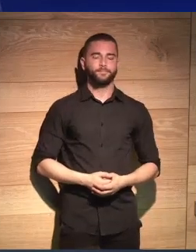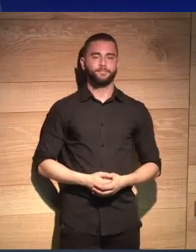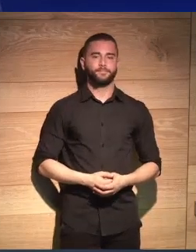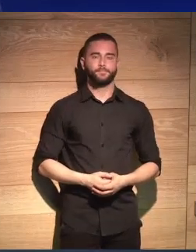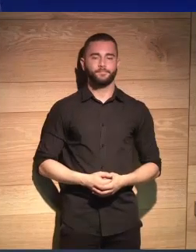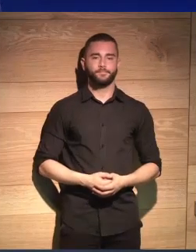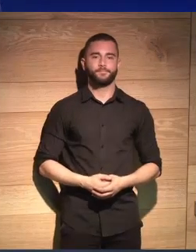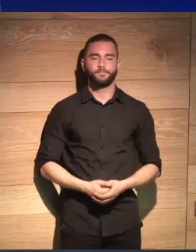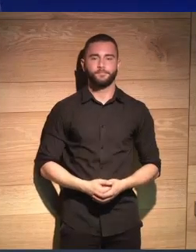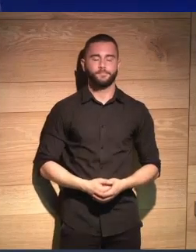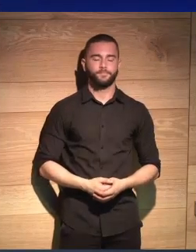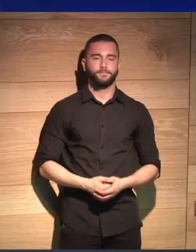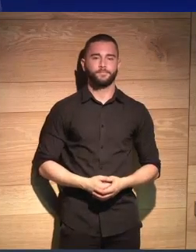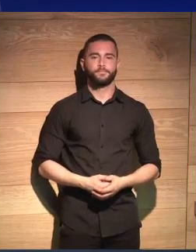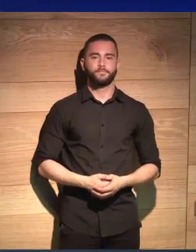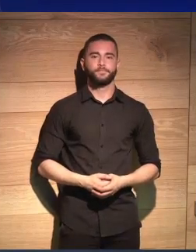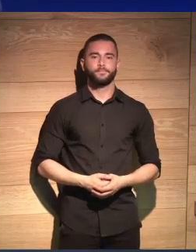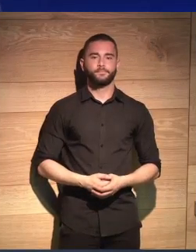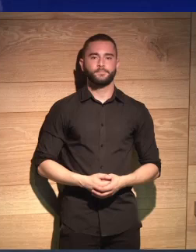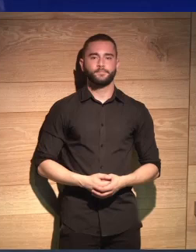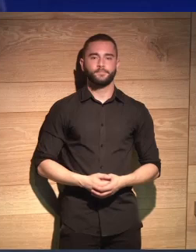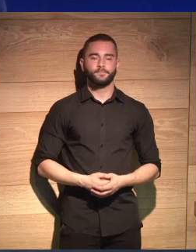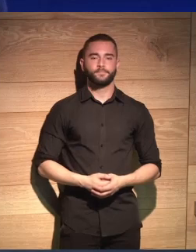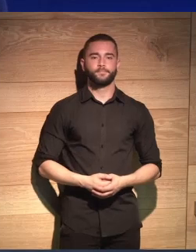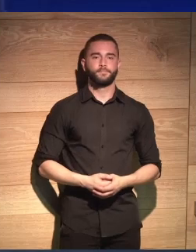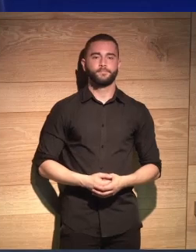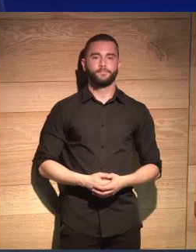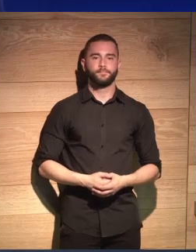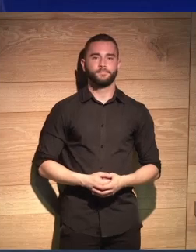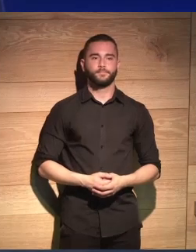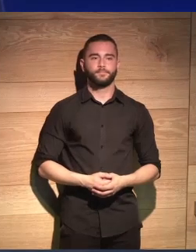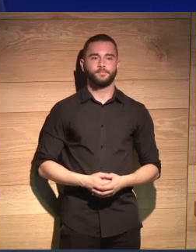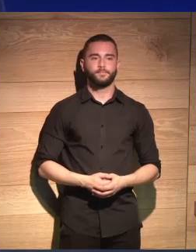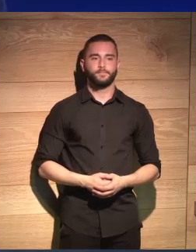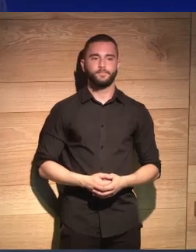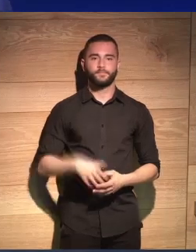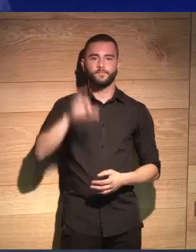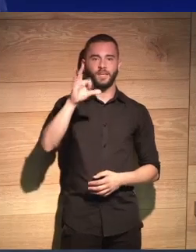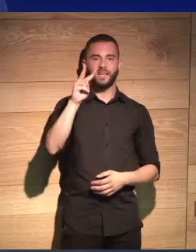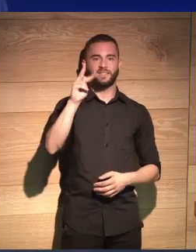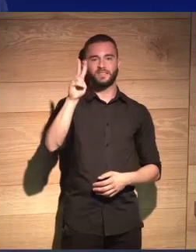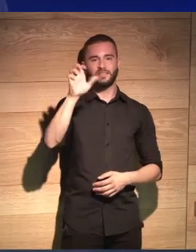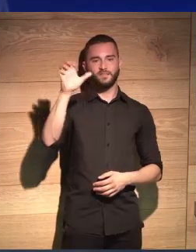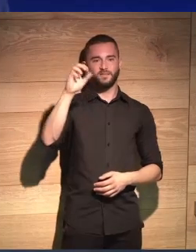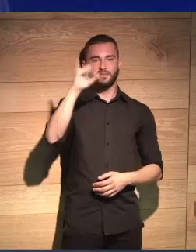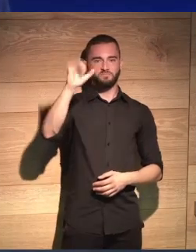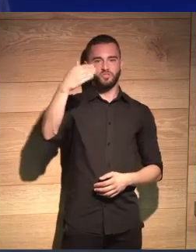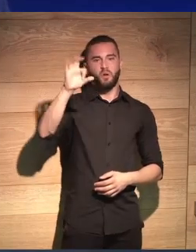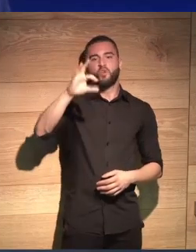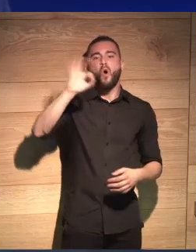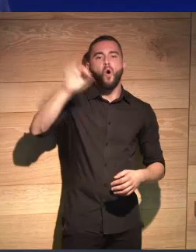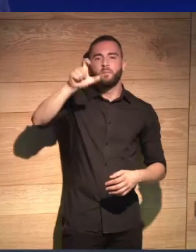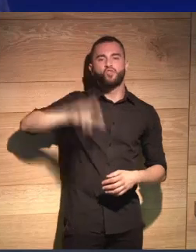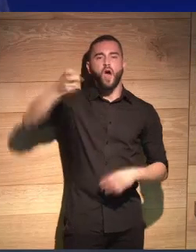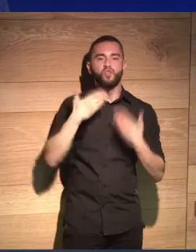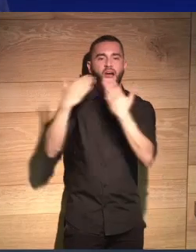Y sin embargo, gracias a Steve Jobs, no sé, gracias a alguien, cuando mi hija era bebé